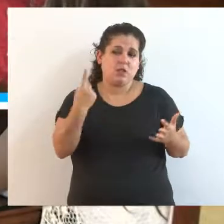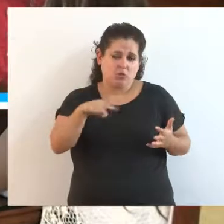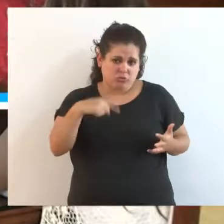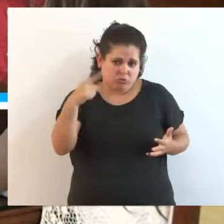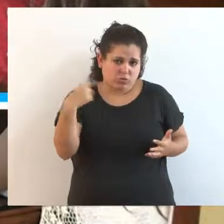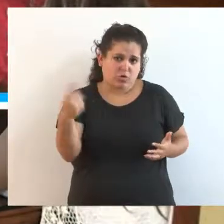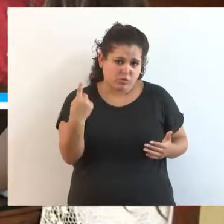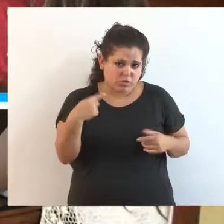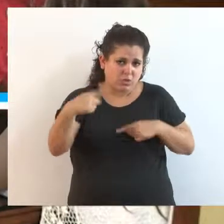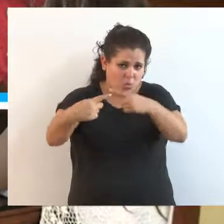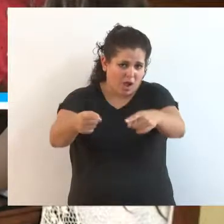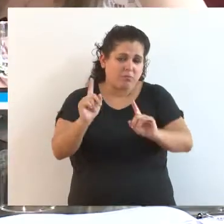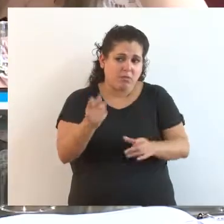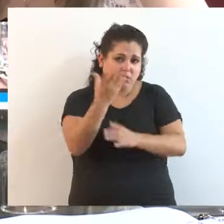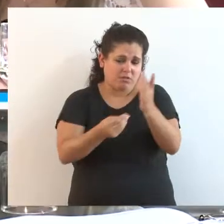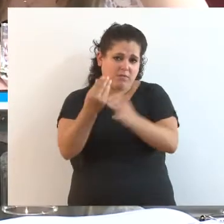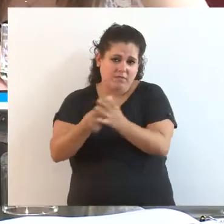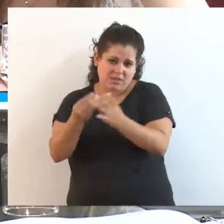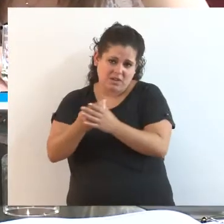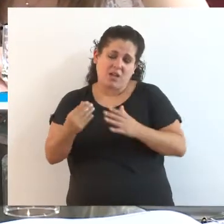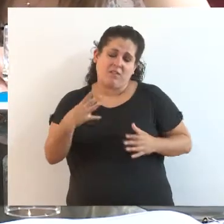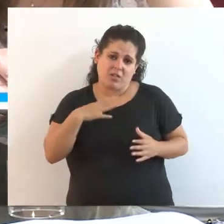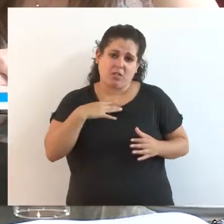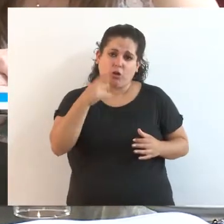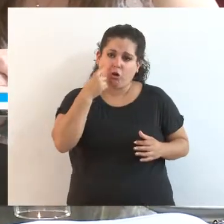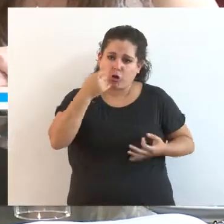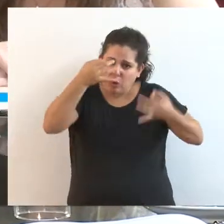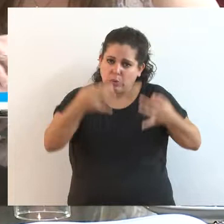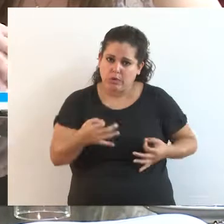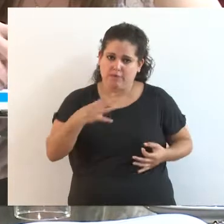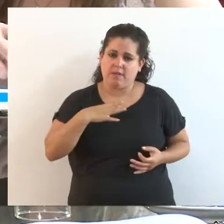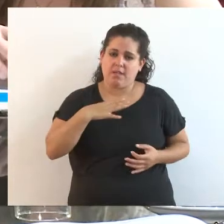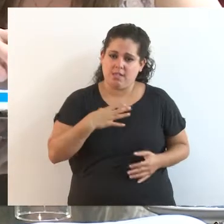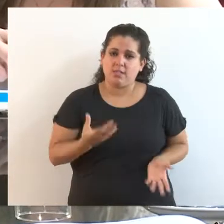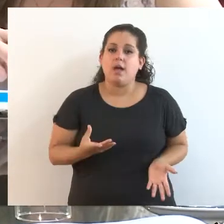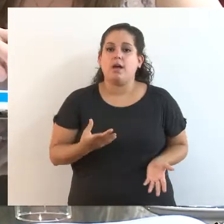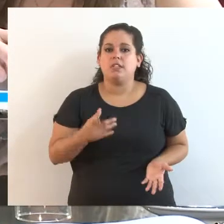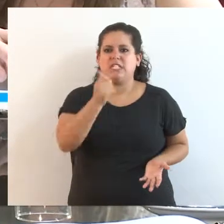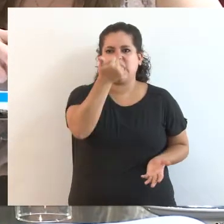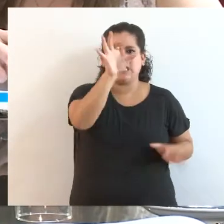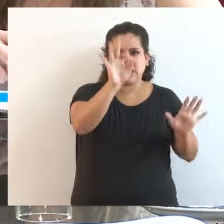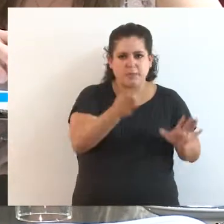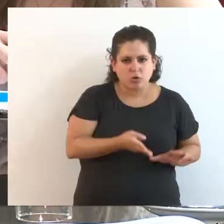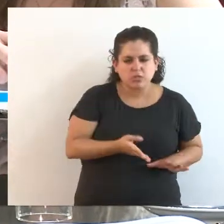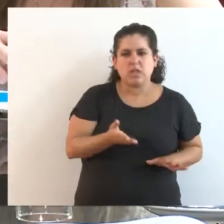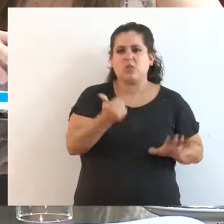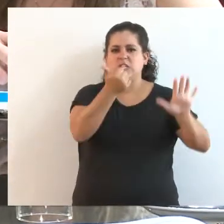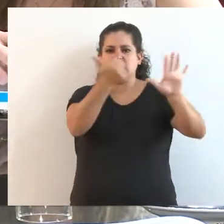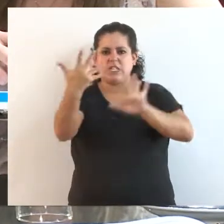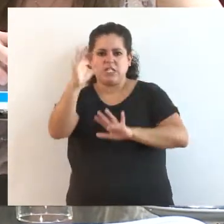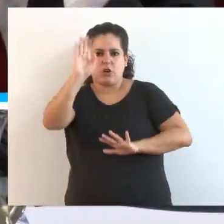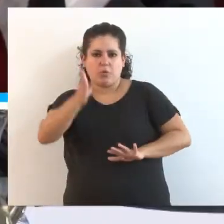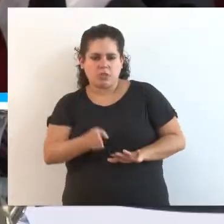también hay muchas y seguimos teniendo déficit en materia de control de esas tasas usurarias.